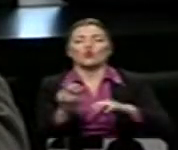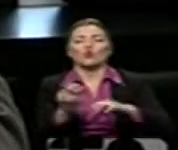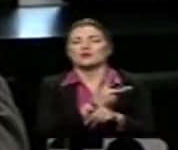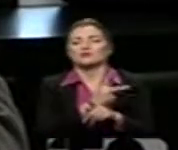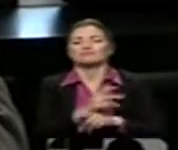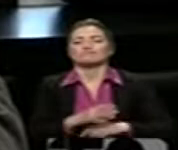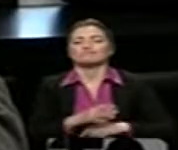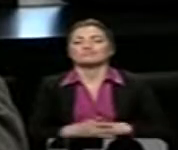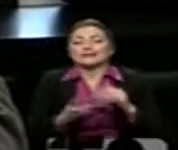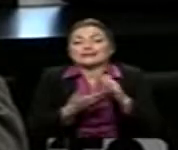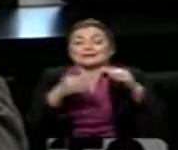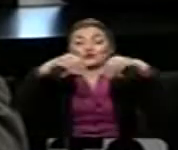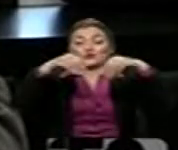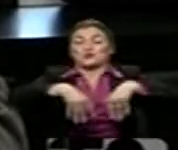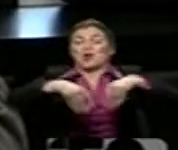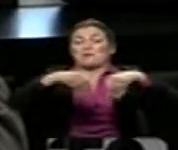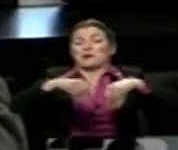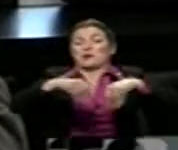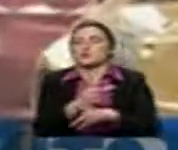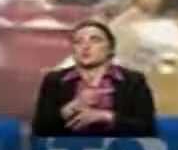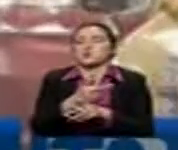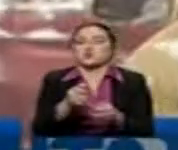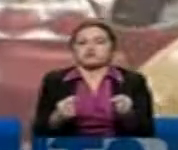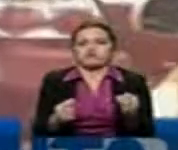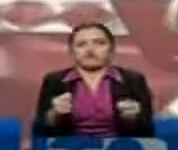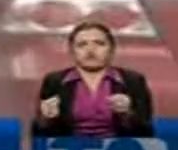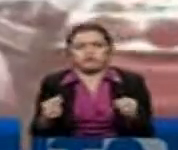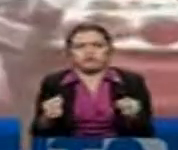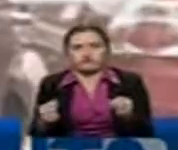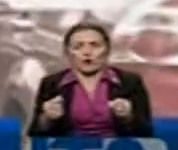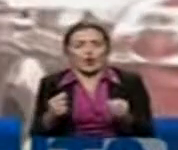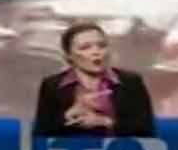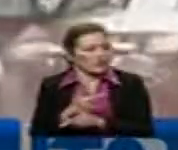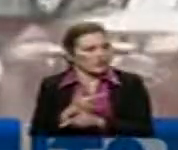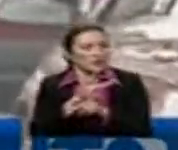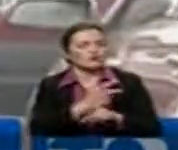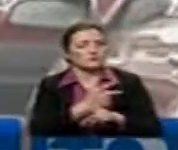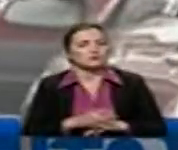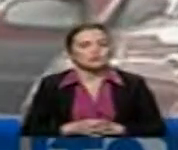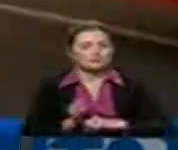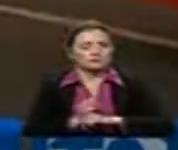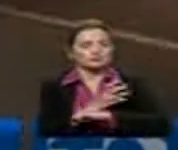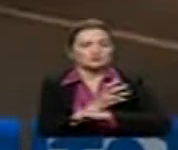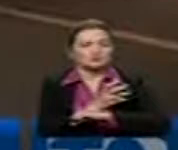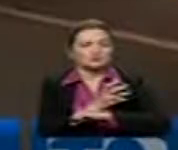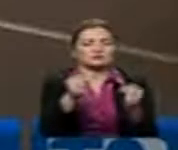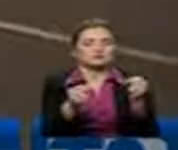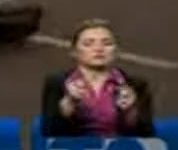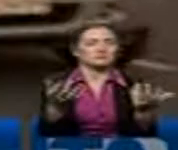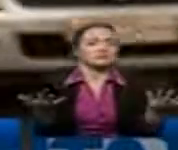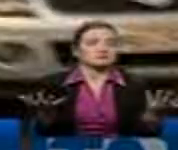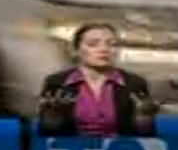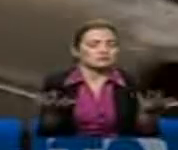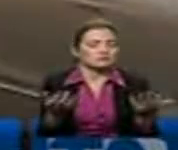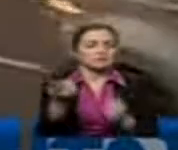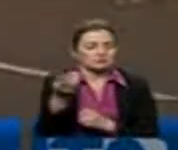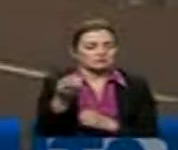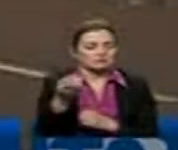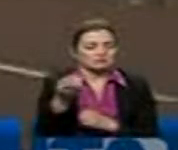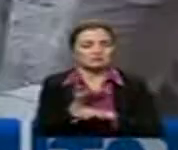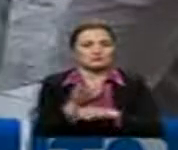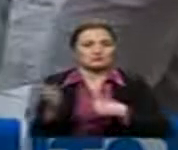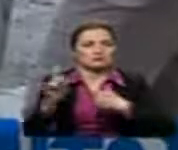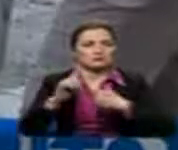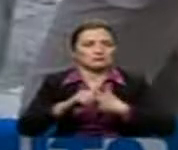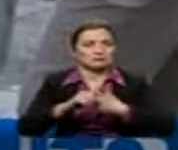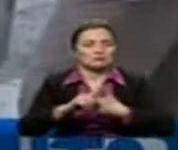prudentes, principalmente si es que está lloviendo. En lo que tiene que ver con las recomendaciones con los vehículos, son los siguientes. Porque